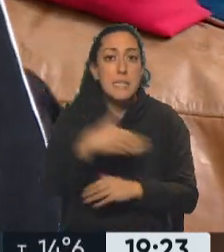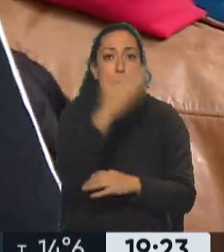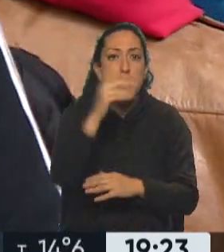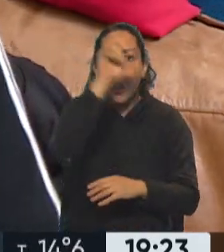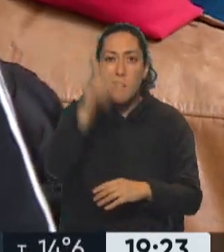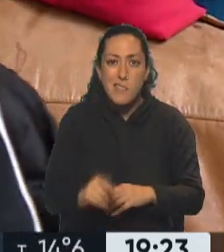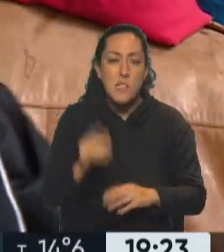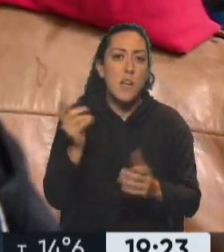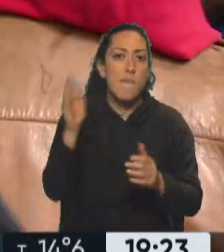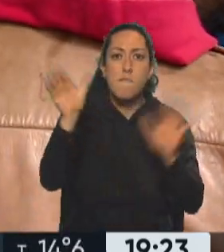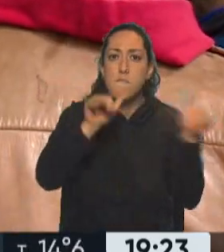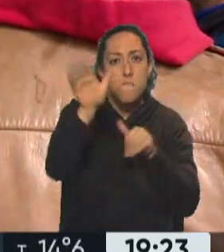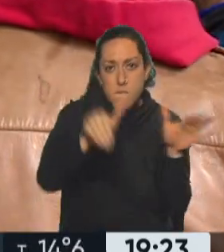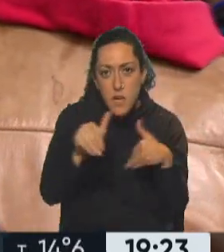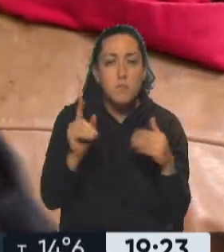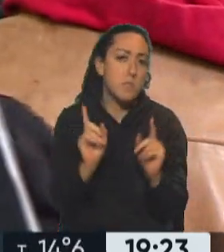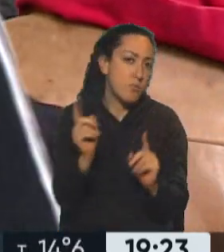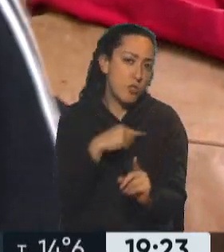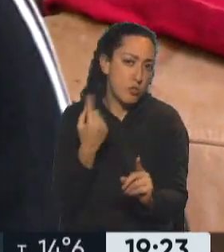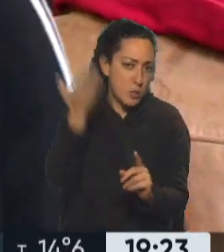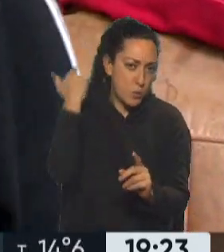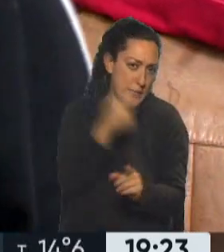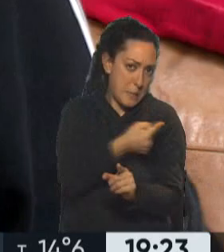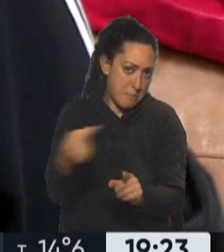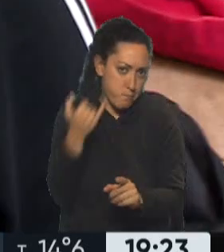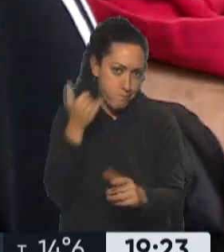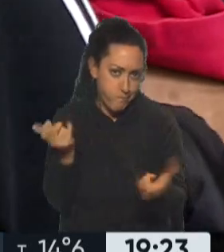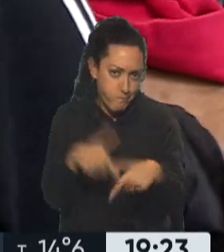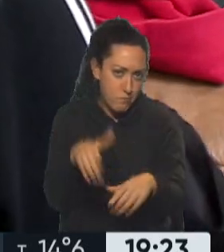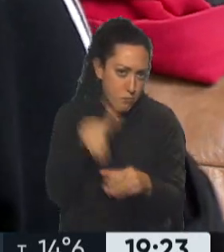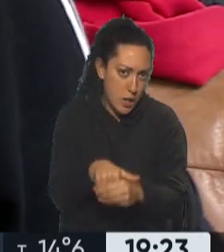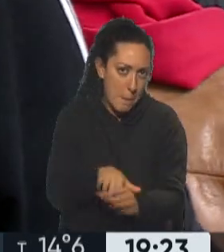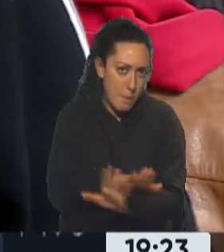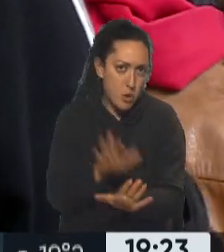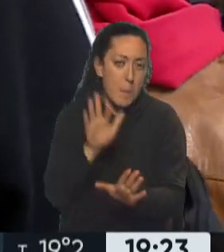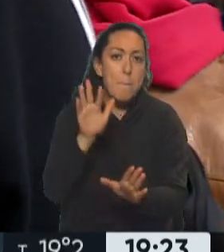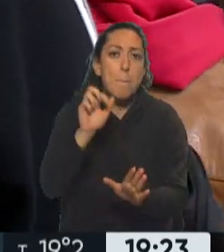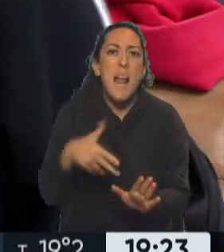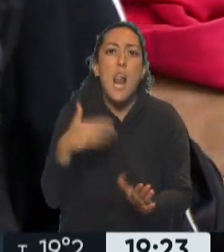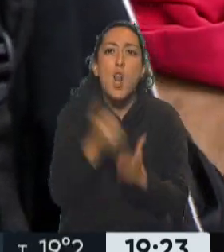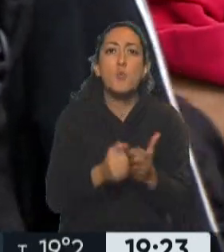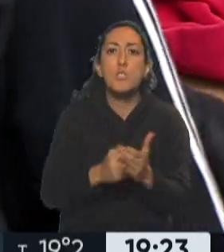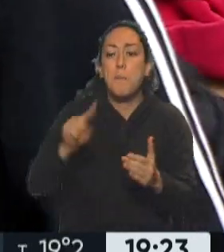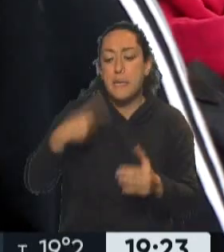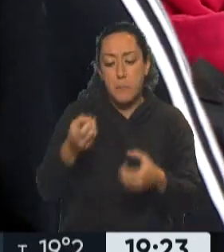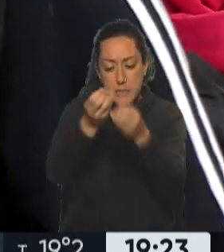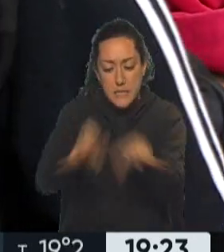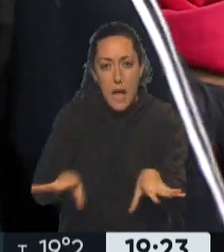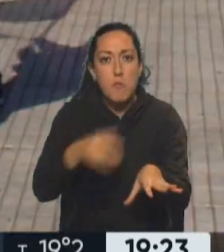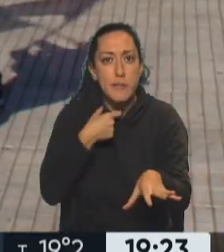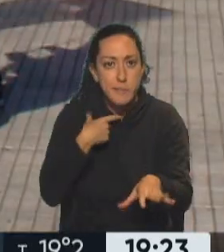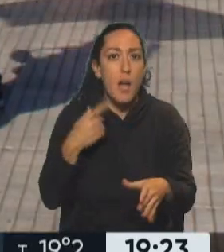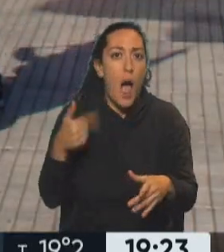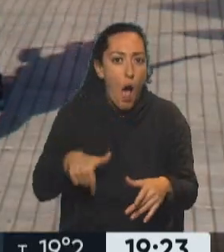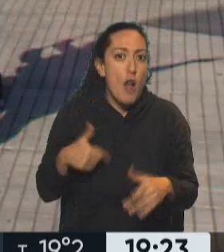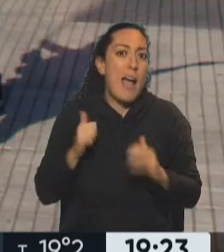país. Hicimos lo mismo nosotros hace una semana atrás y hemos votado ya nuestro plan de lucha que empieza mañana. Vinimos a solidarizarnos,